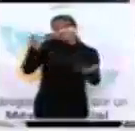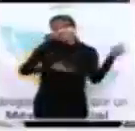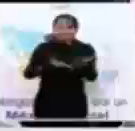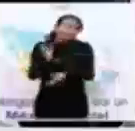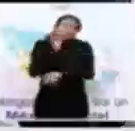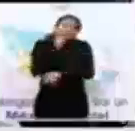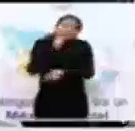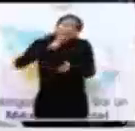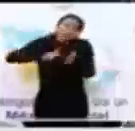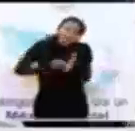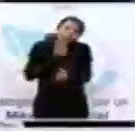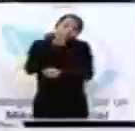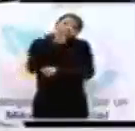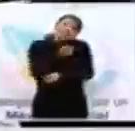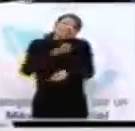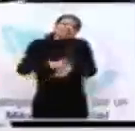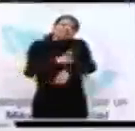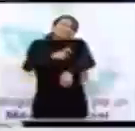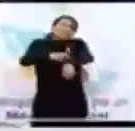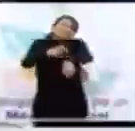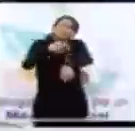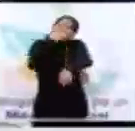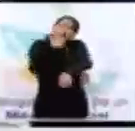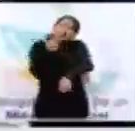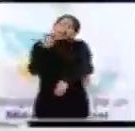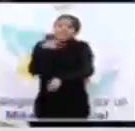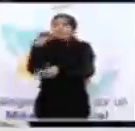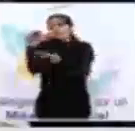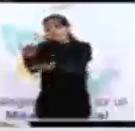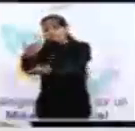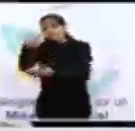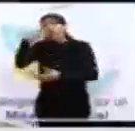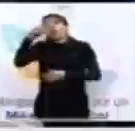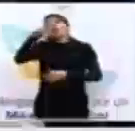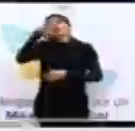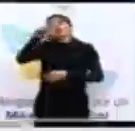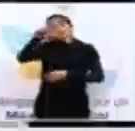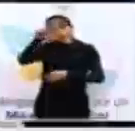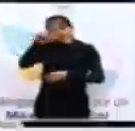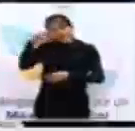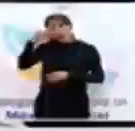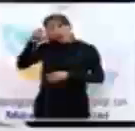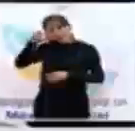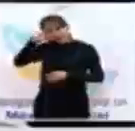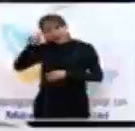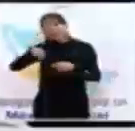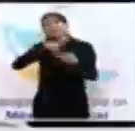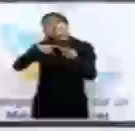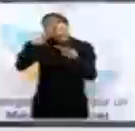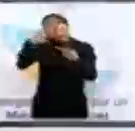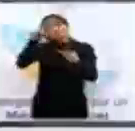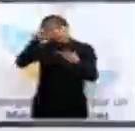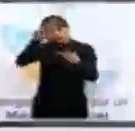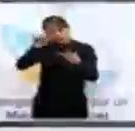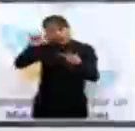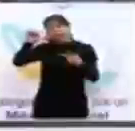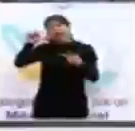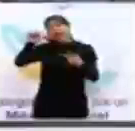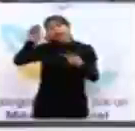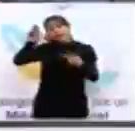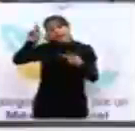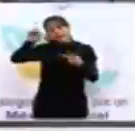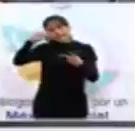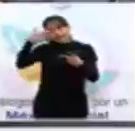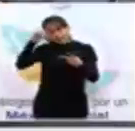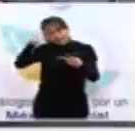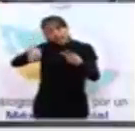tiempo repetir, sin embargo a Gonzalo Hernández Licona, a Gloria Abraham Peralta, Héctor Robles